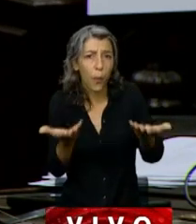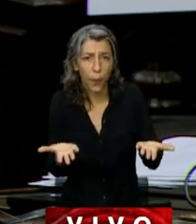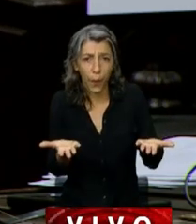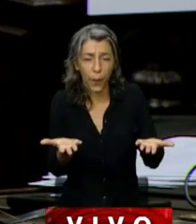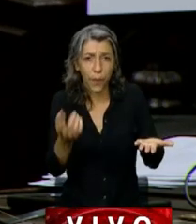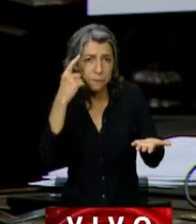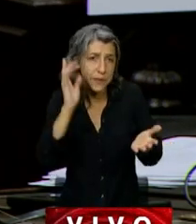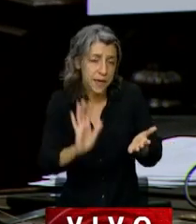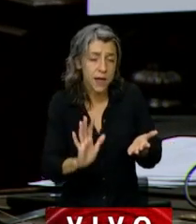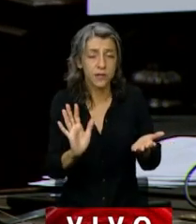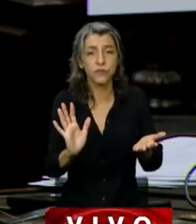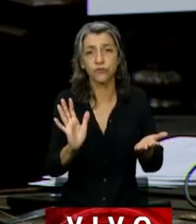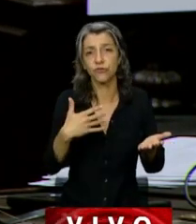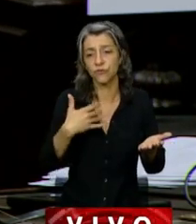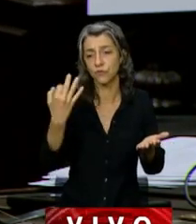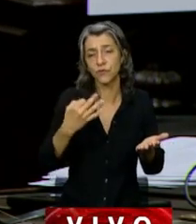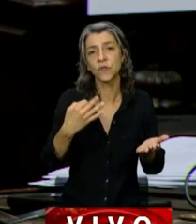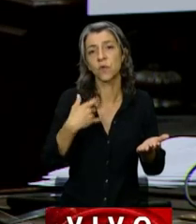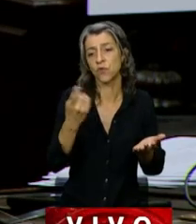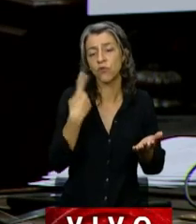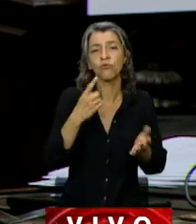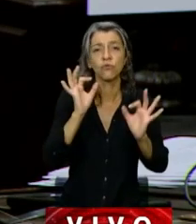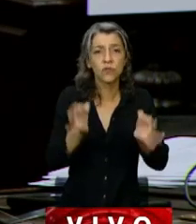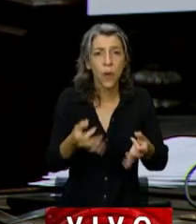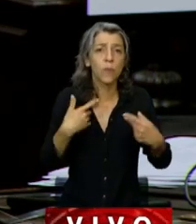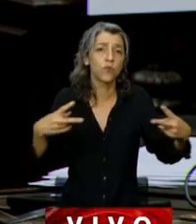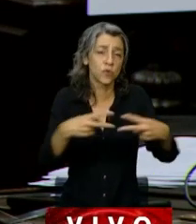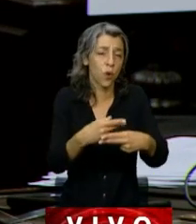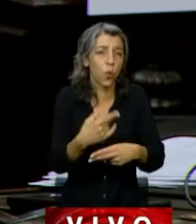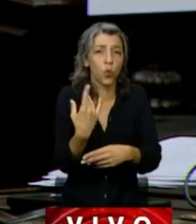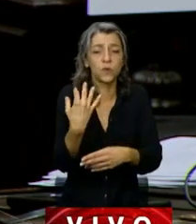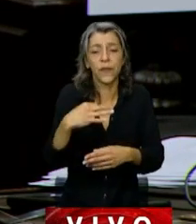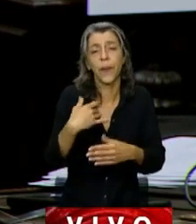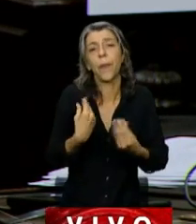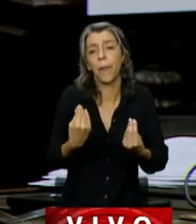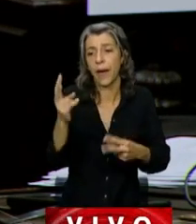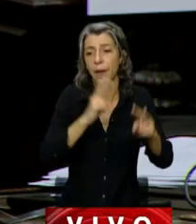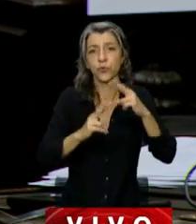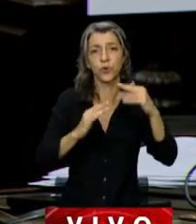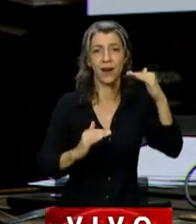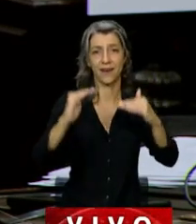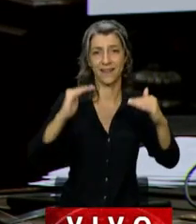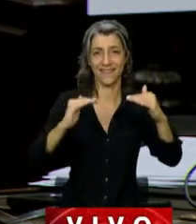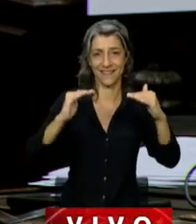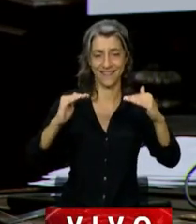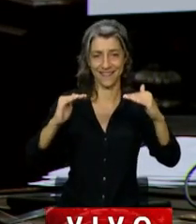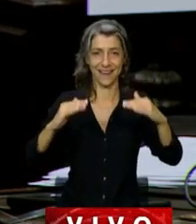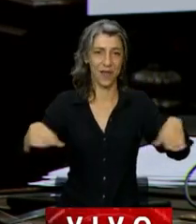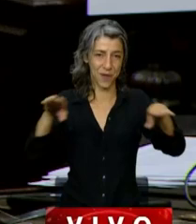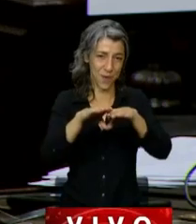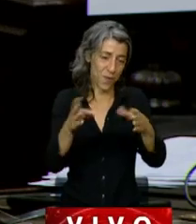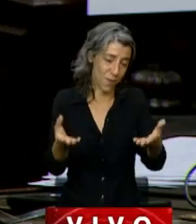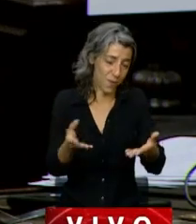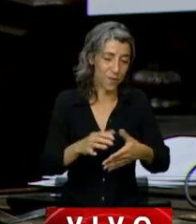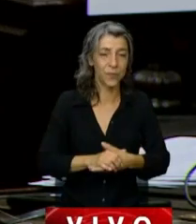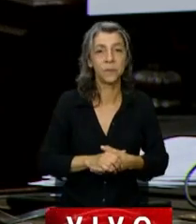con la intensidad con la que hay que hacer ese ajuste, por la intensidad que tienen los desequilibrios, pero me parece que es un gran